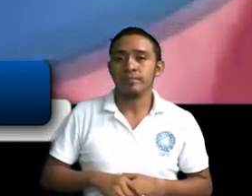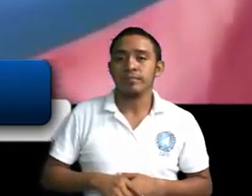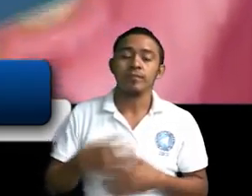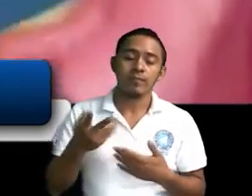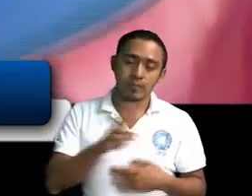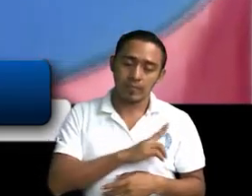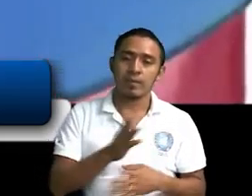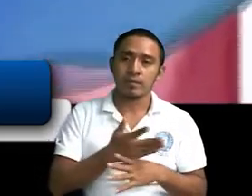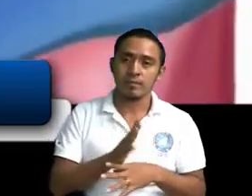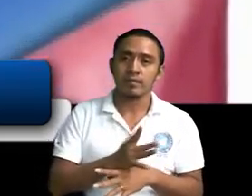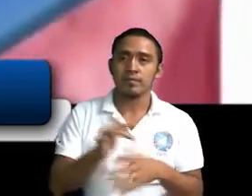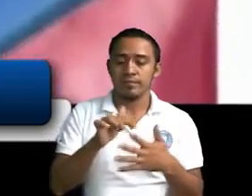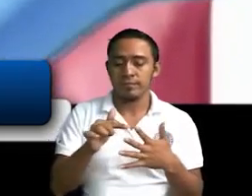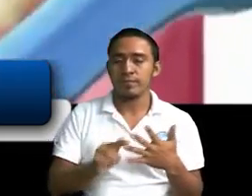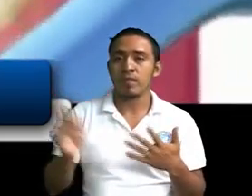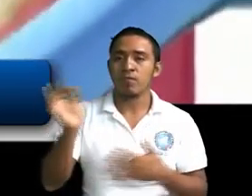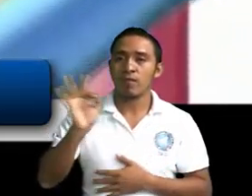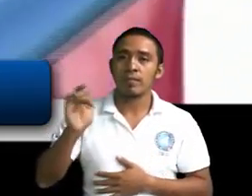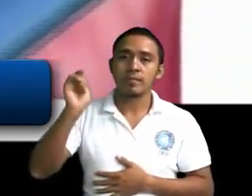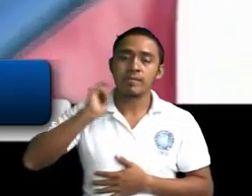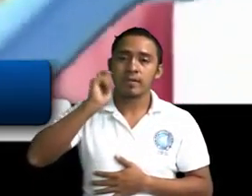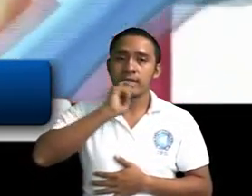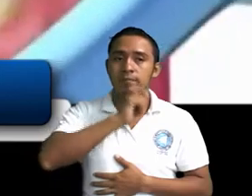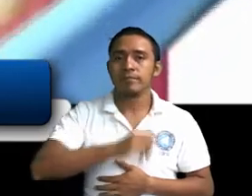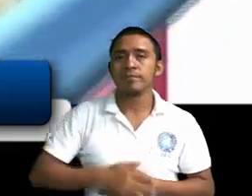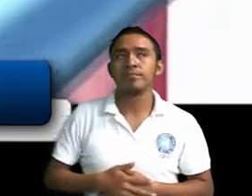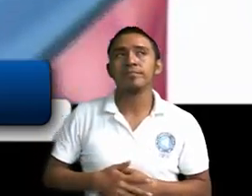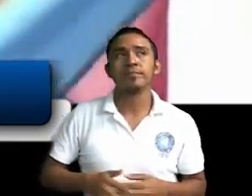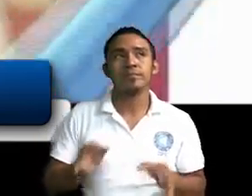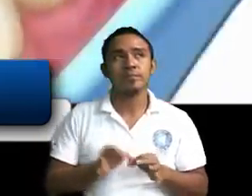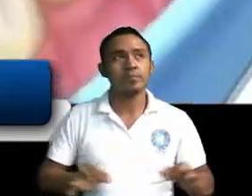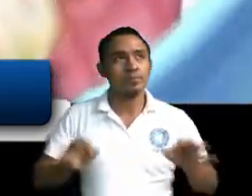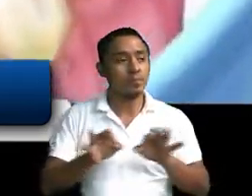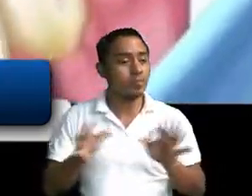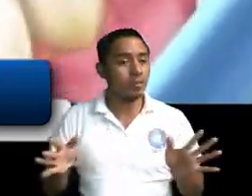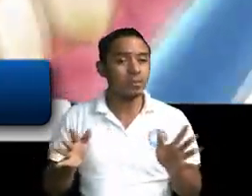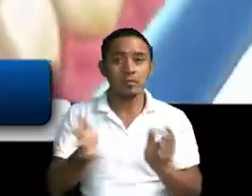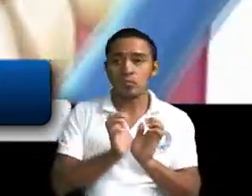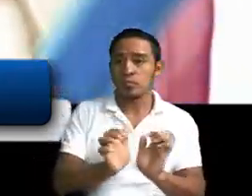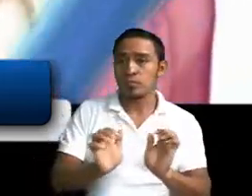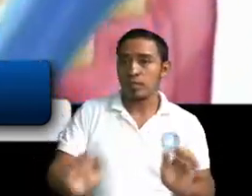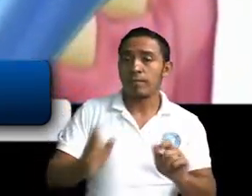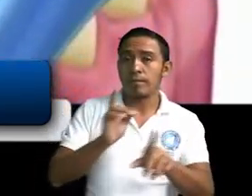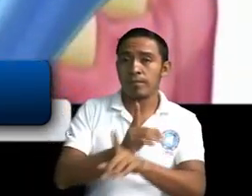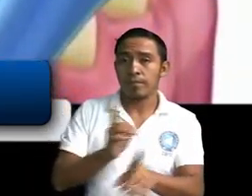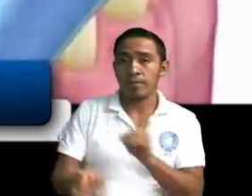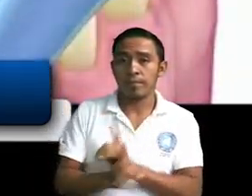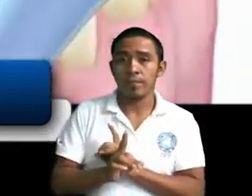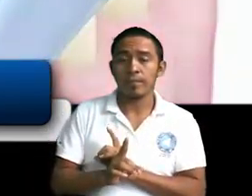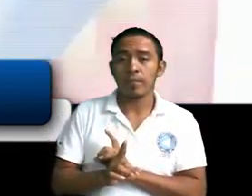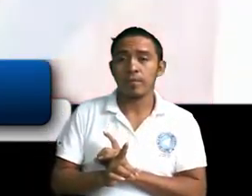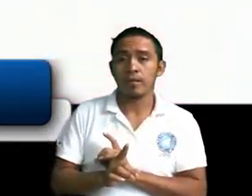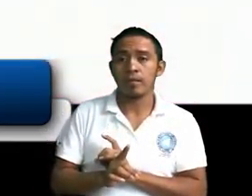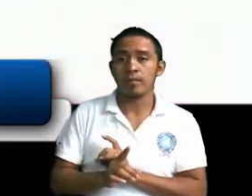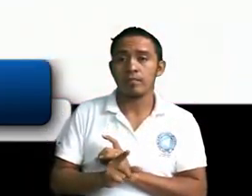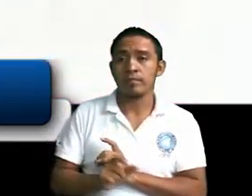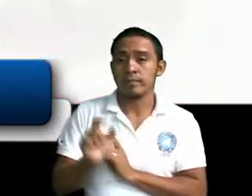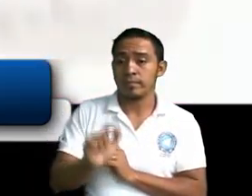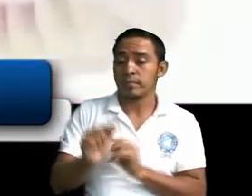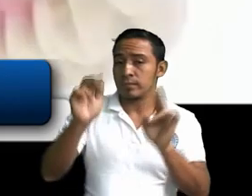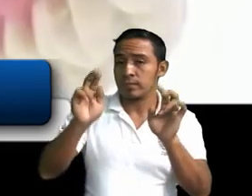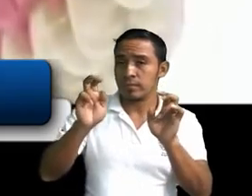verdad con respecto a la técnica pero lo más importante por eso le decía que los niños deben de ser introducidos en